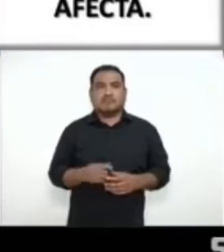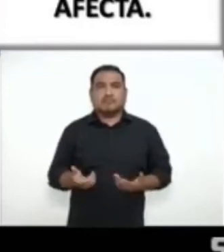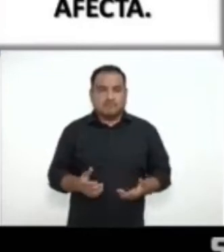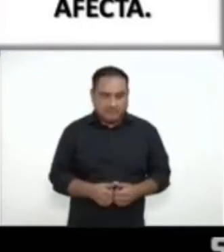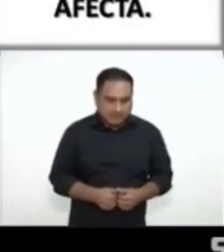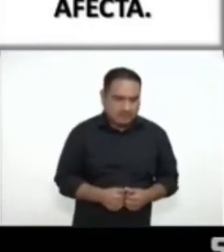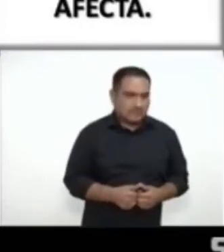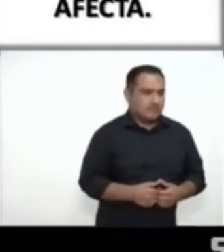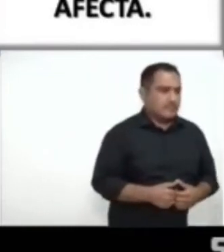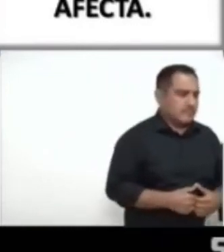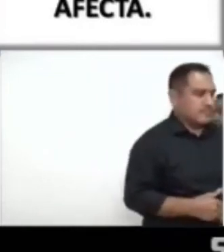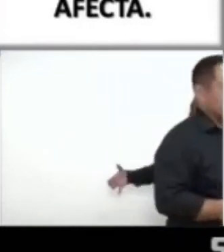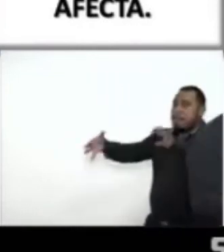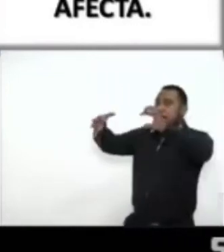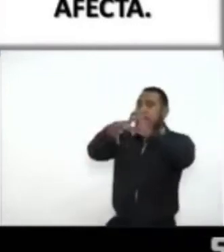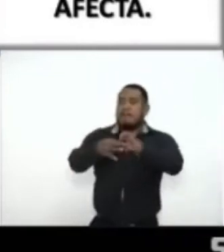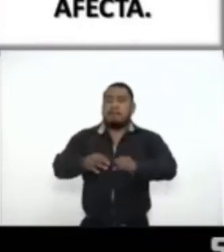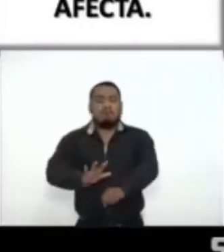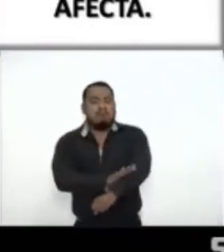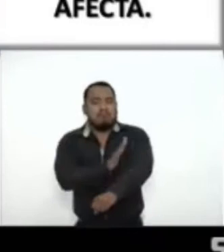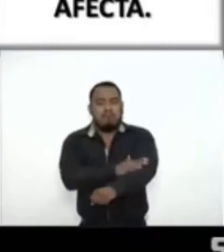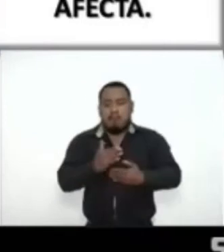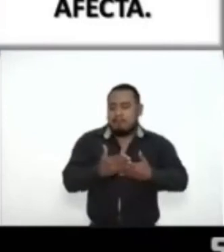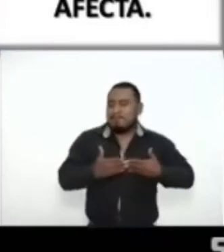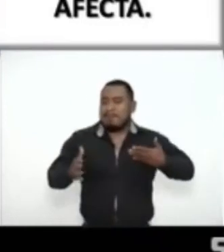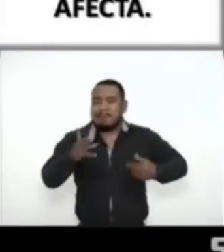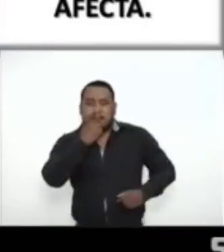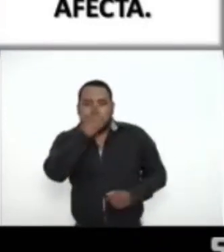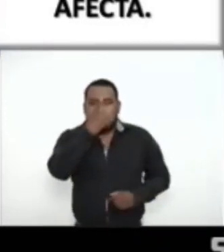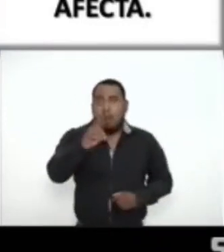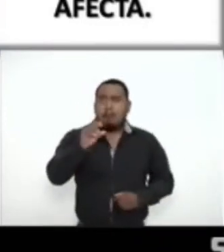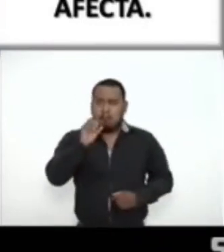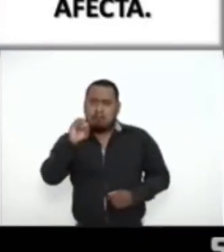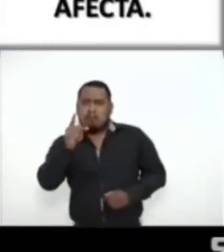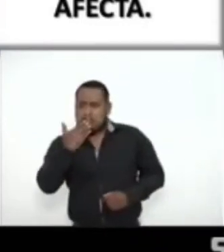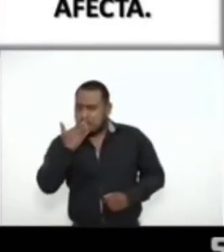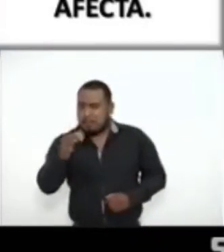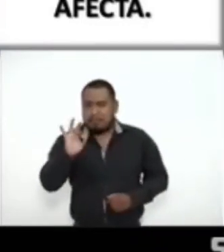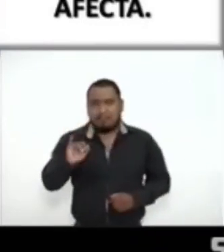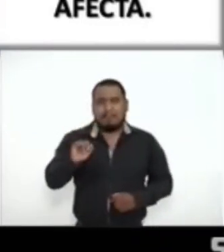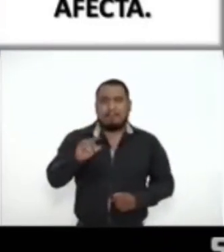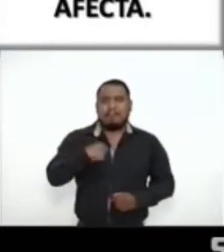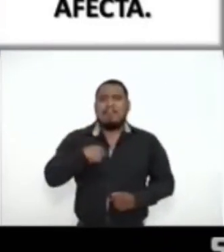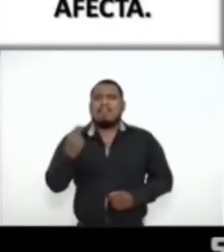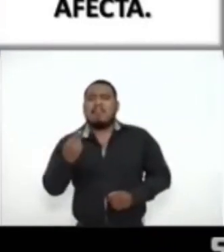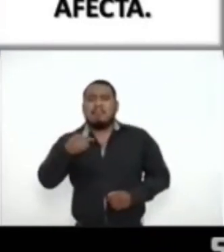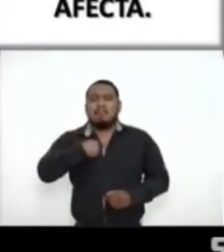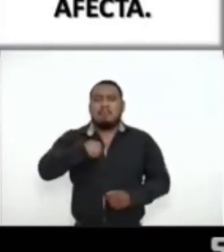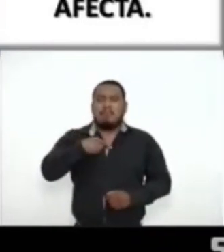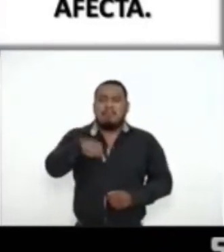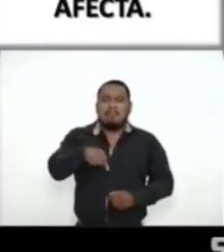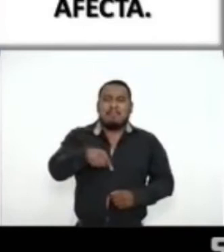emoción, la dejo que pase y digo, ok, ¿qué necesitaba yo en ese